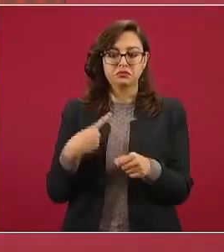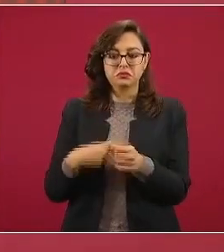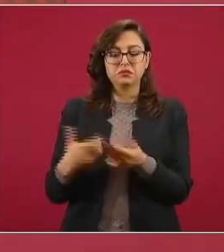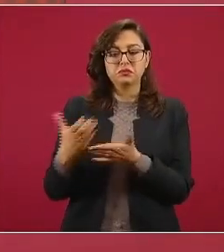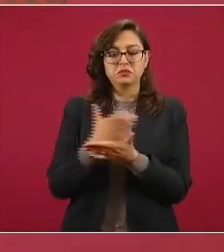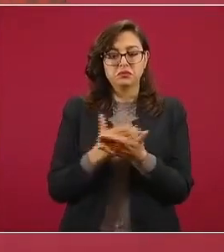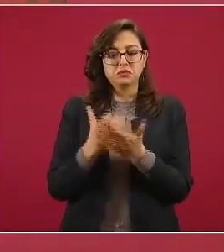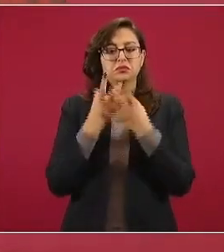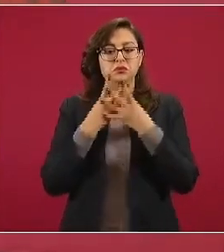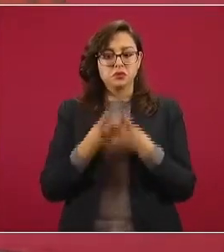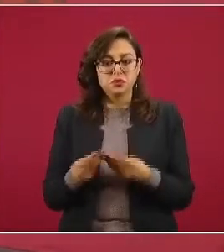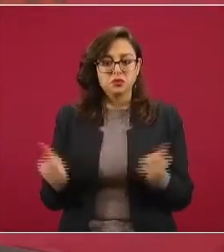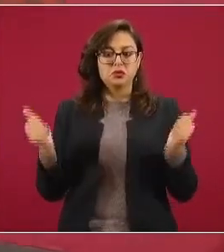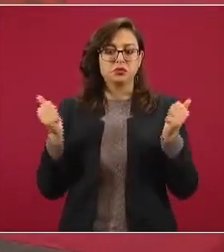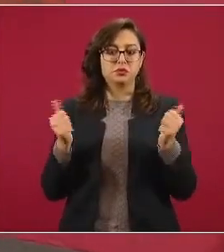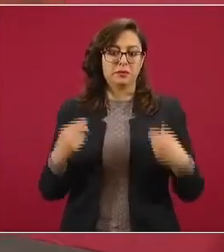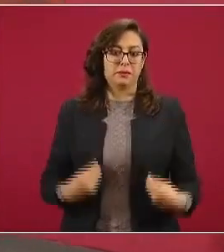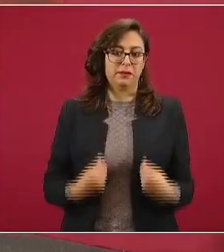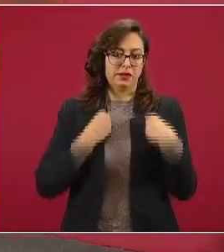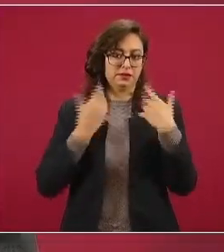es decir, salvarse,